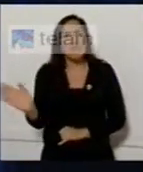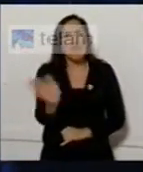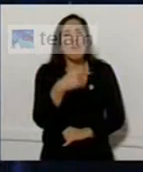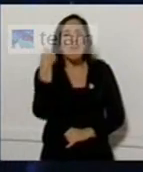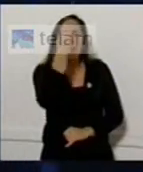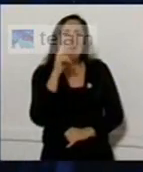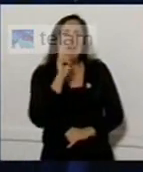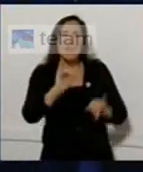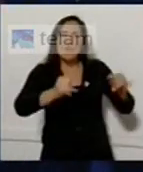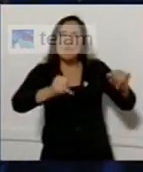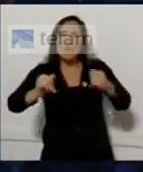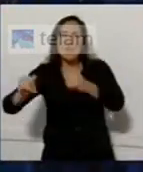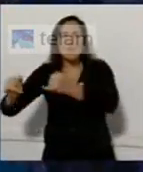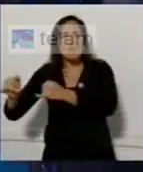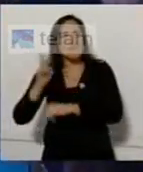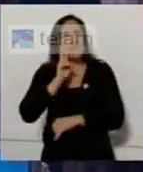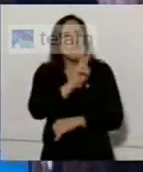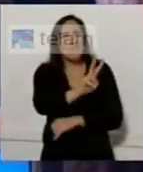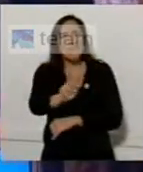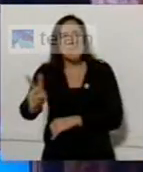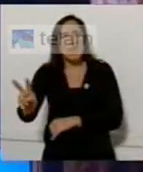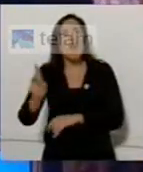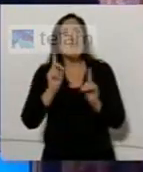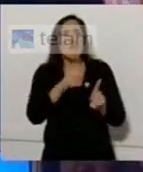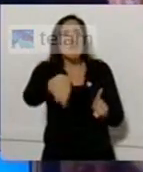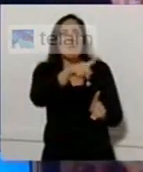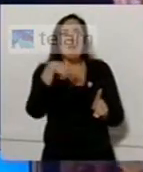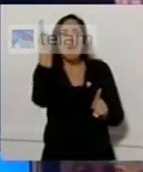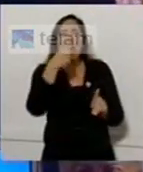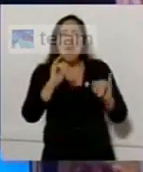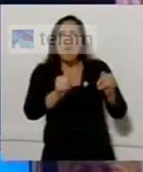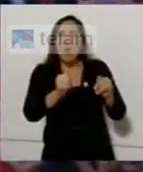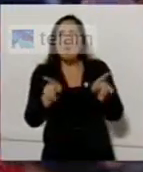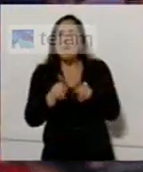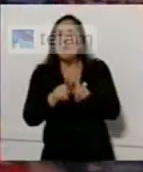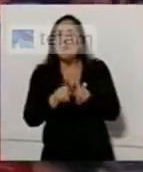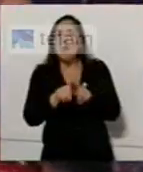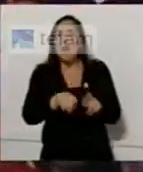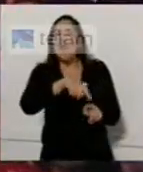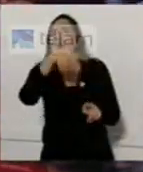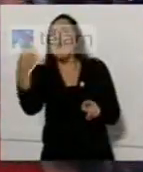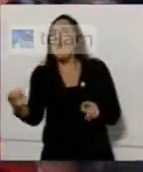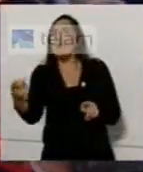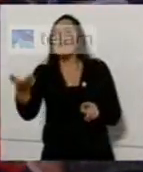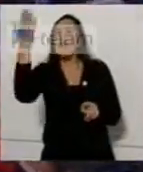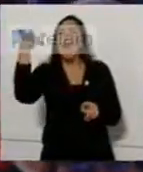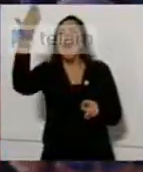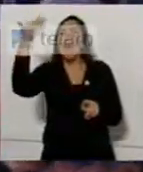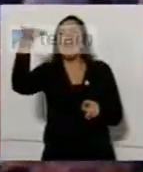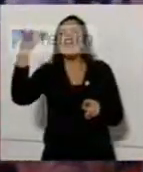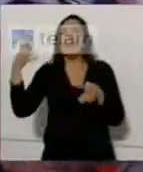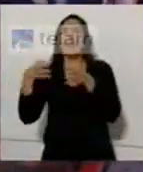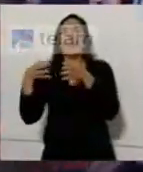caras jóvenes, las caras de otros jóvenes, de French,